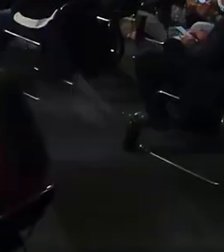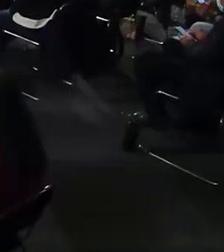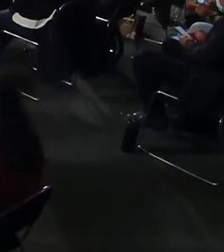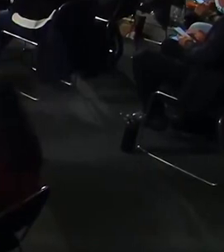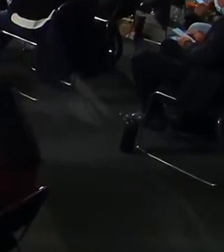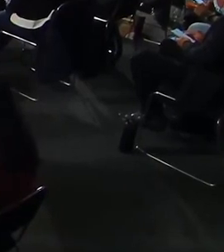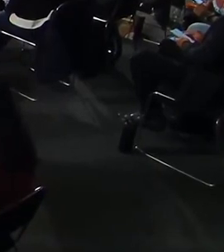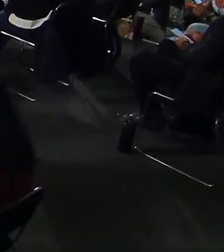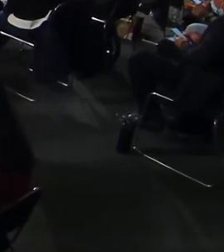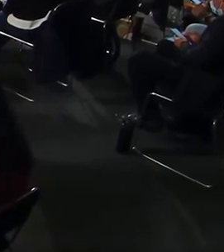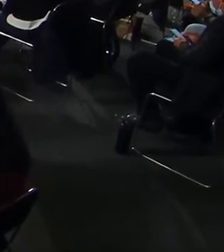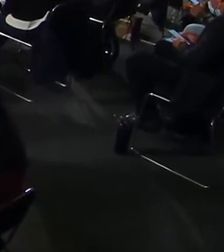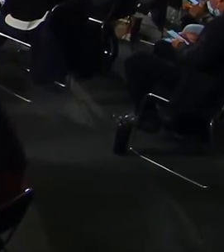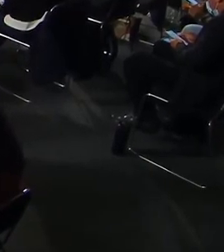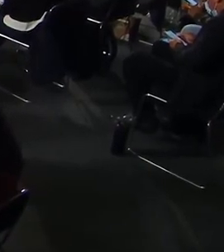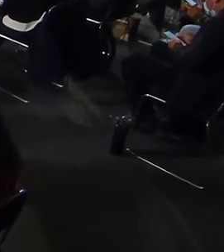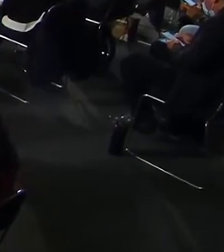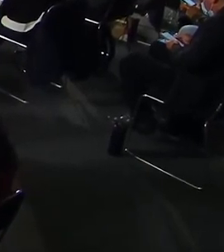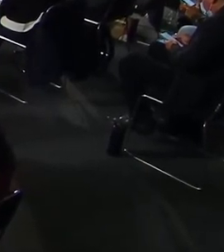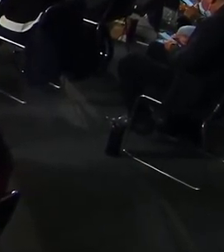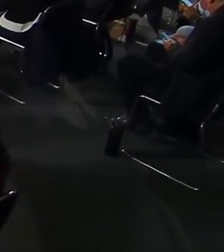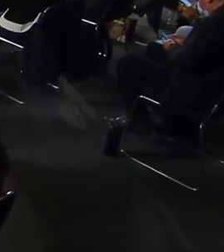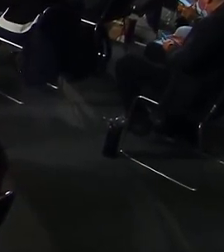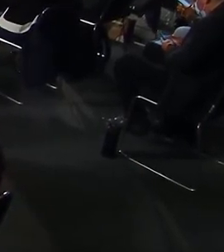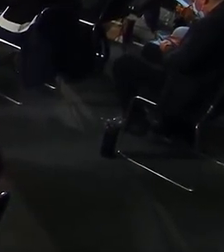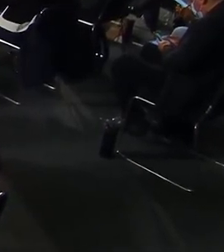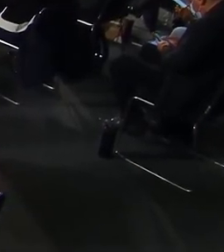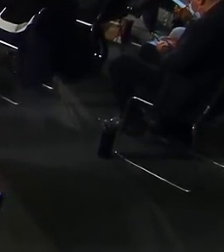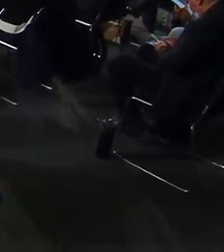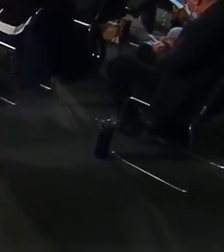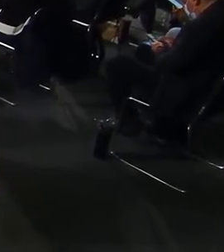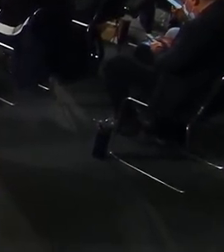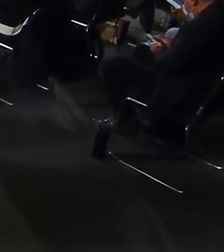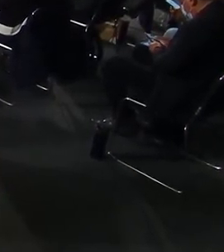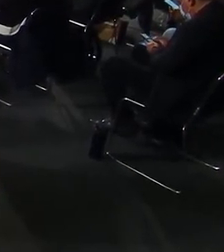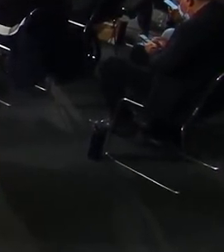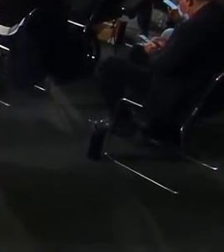produce, genera riqueza, sino distribuye